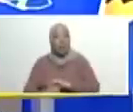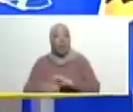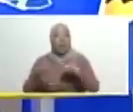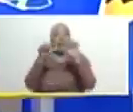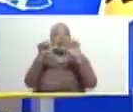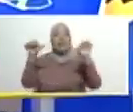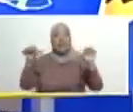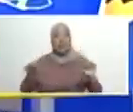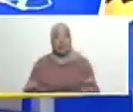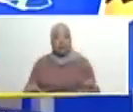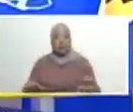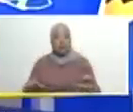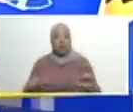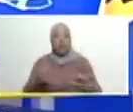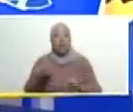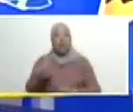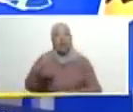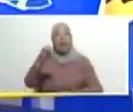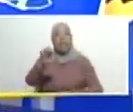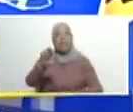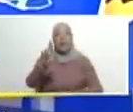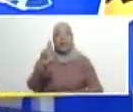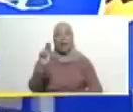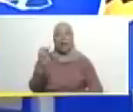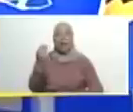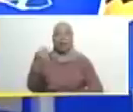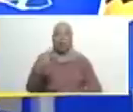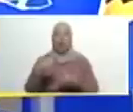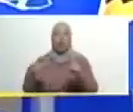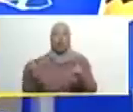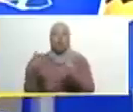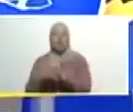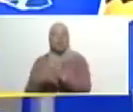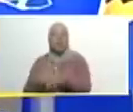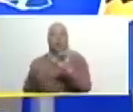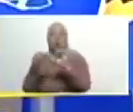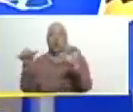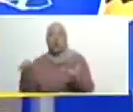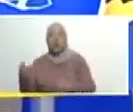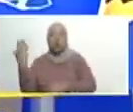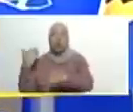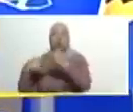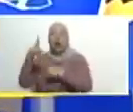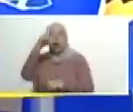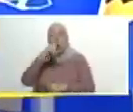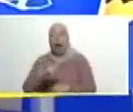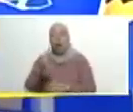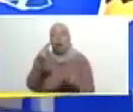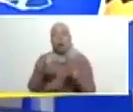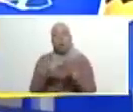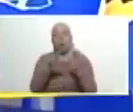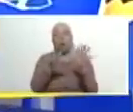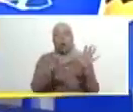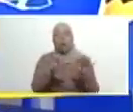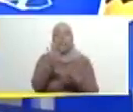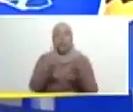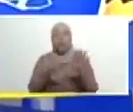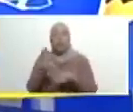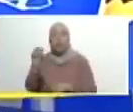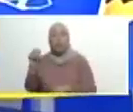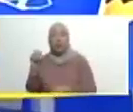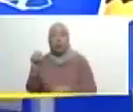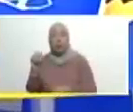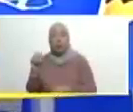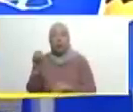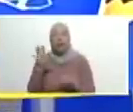sistema Bretton Woods que se establecieron en los años 70 y que han